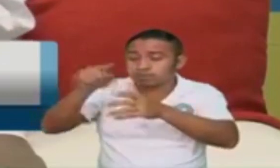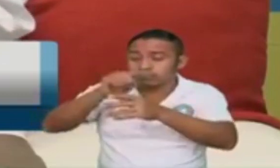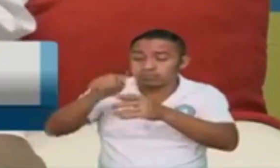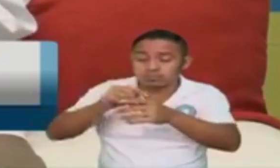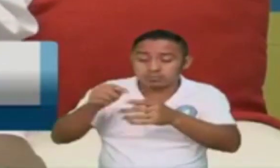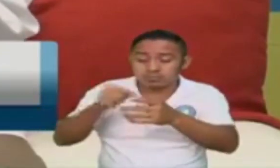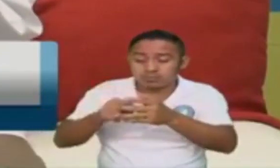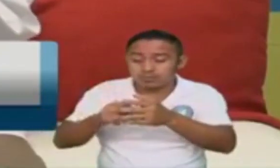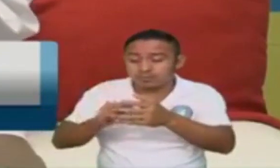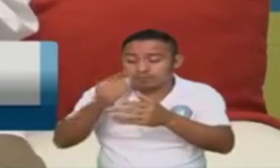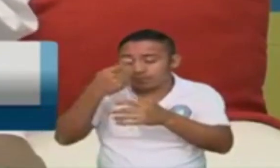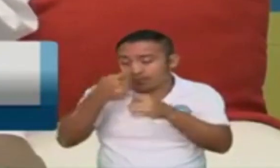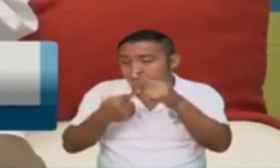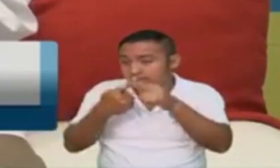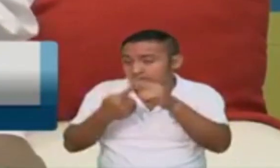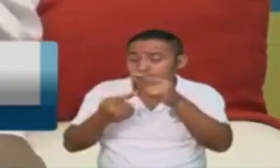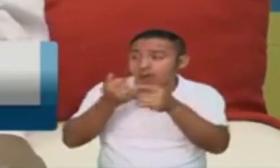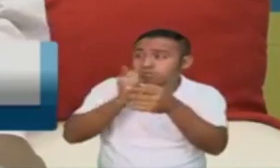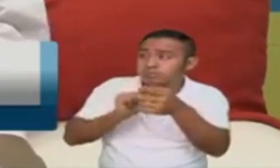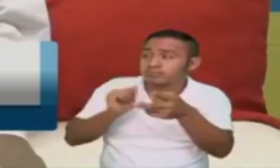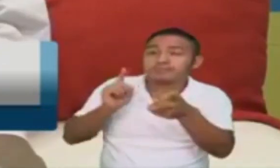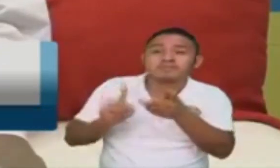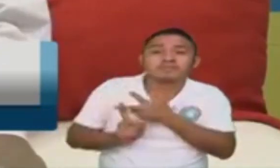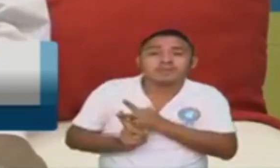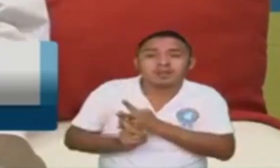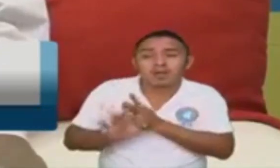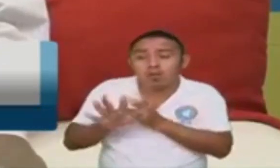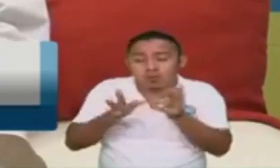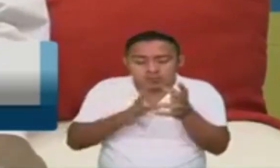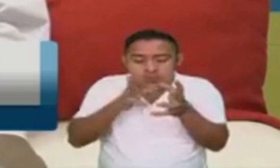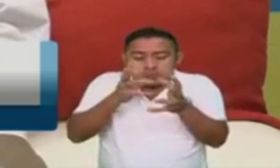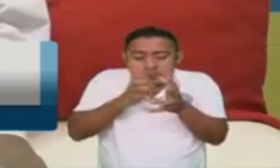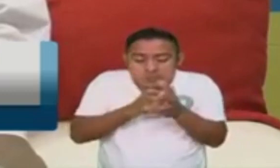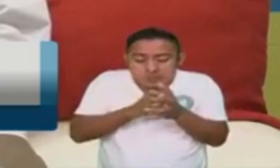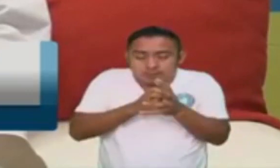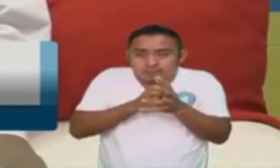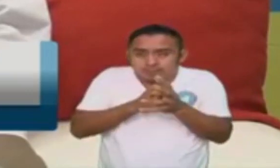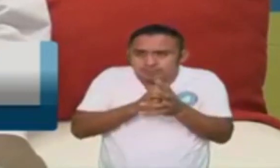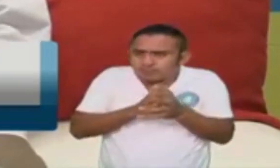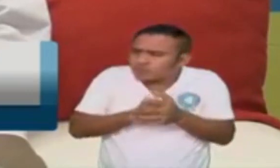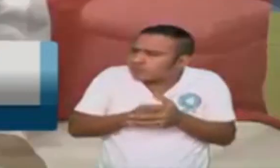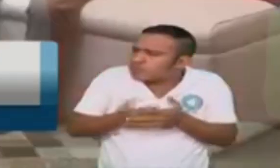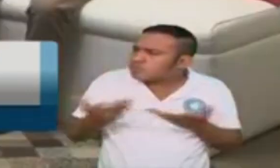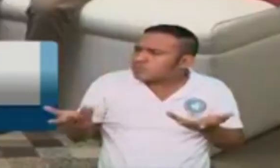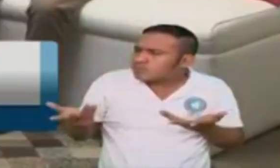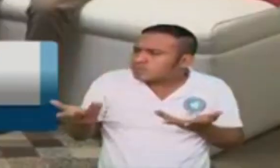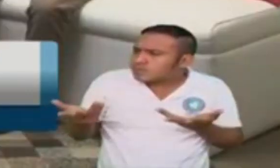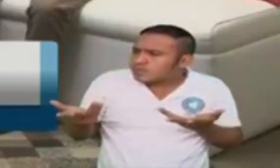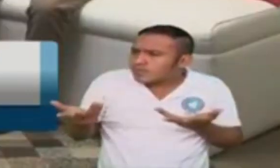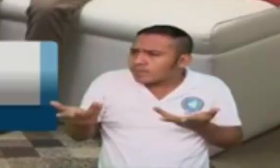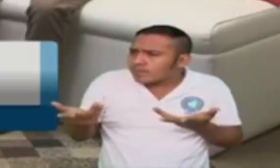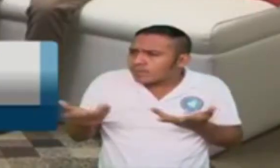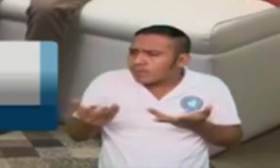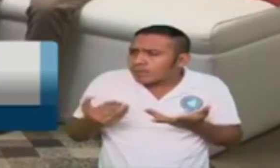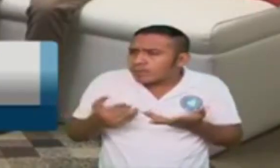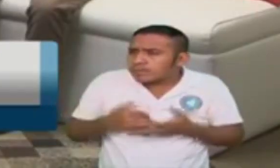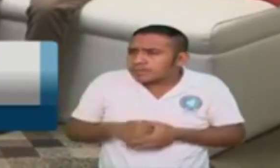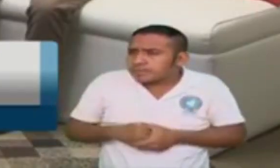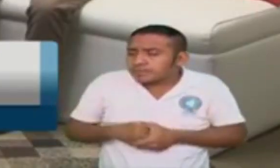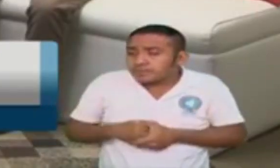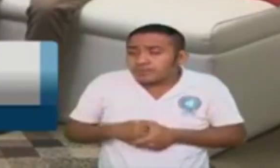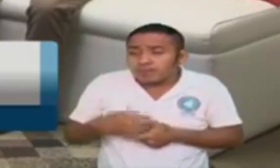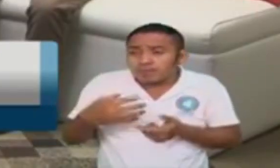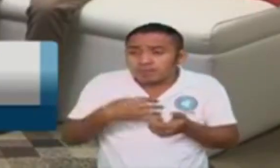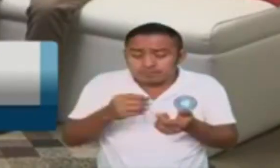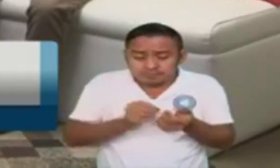mixto, puede tener una parte líquida, puede tener una parte ya densa. ¿Densa qué material? Digamos, proliferación